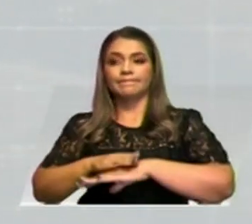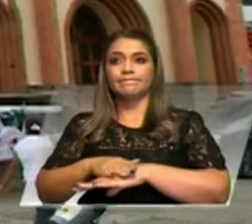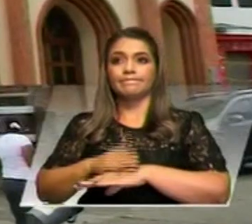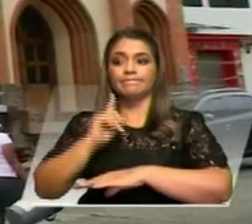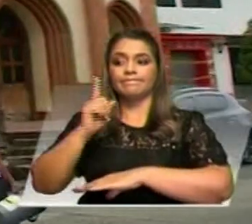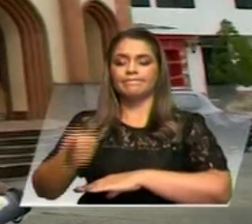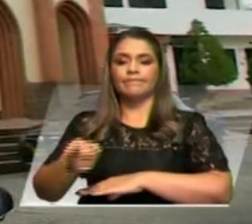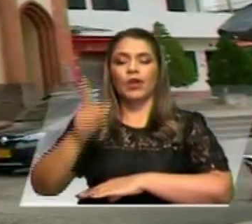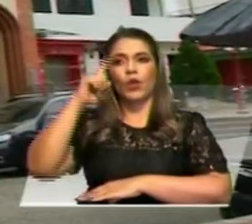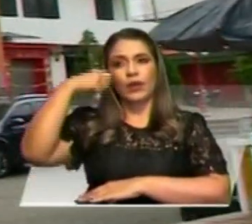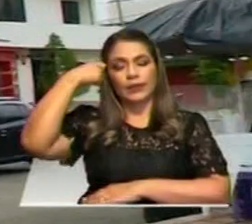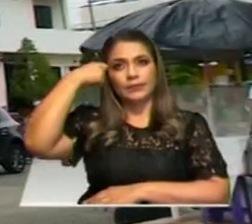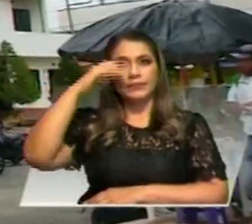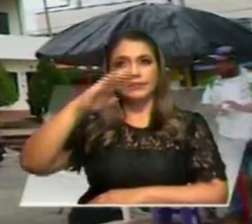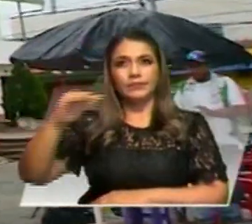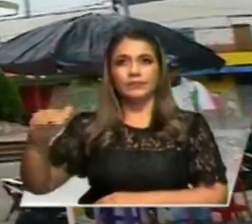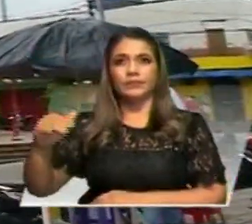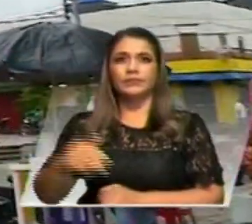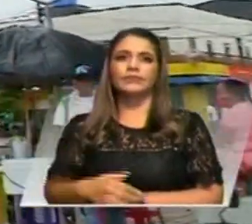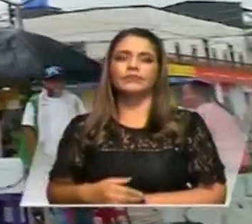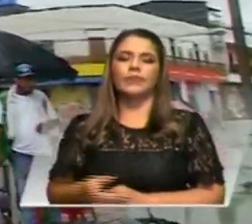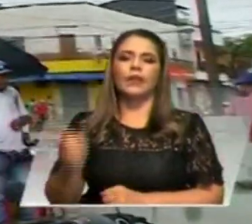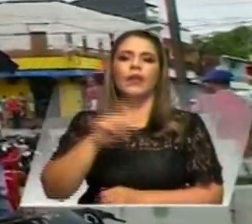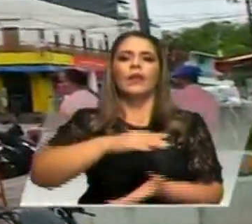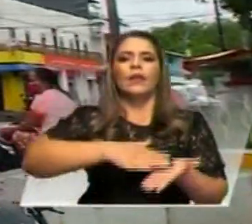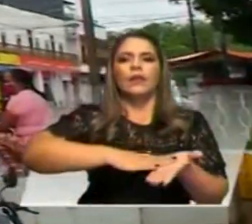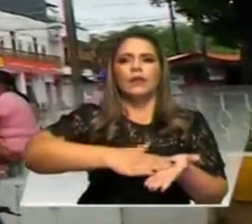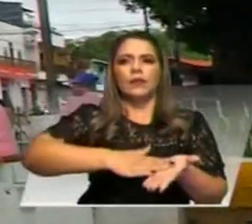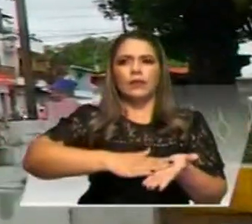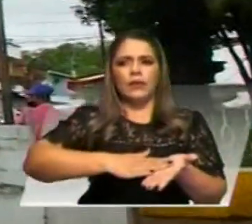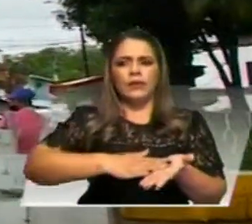notificado a la Gobernación de Antioquia y a la Registraduría Nacional del